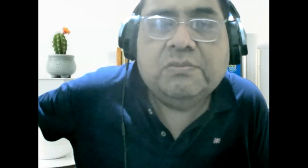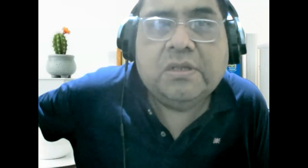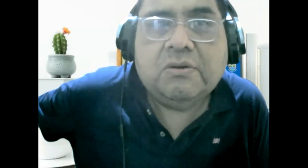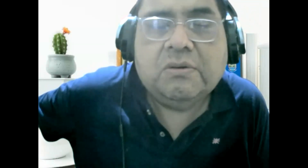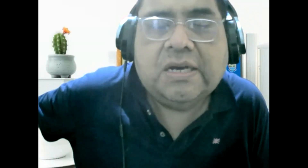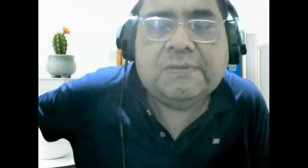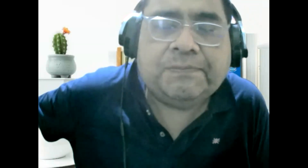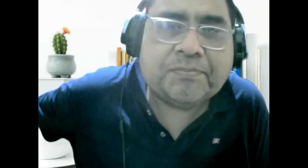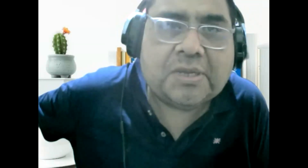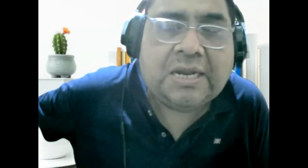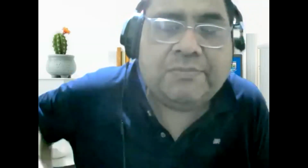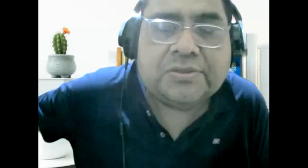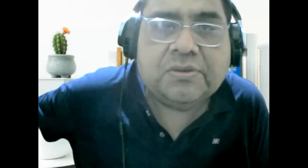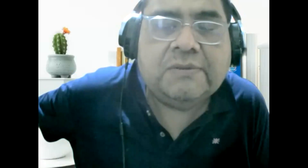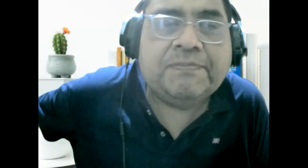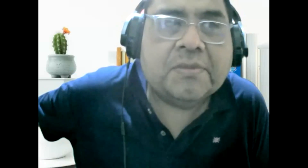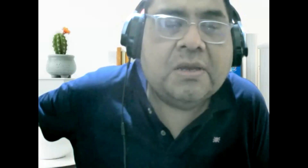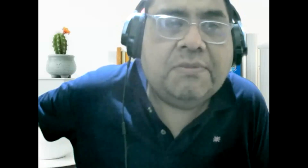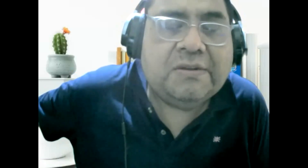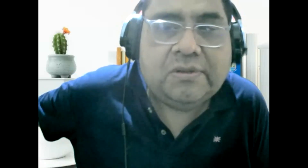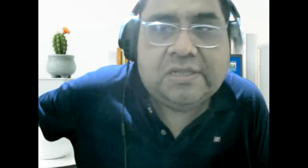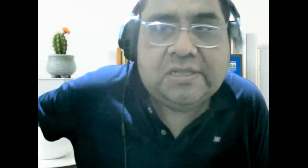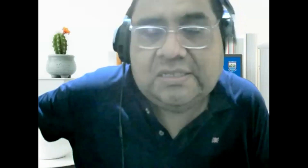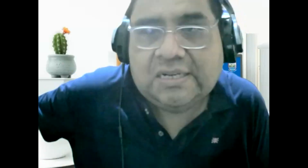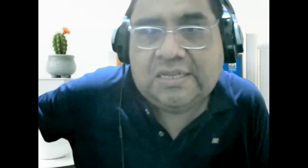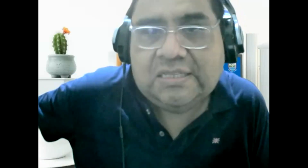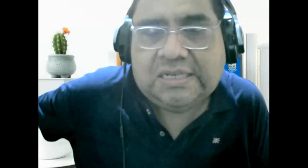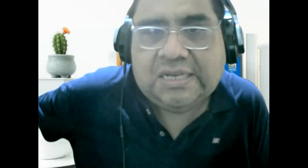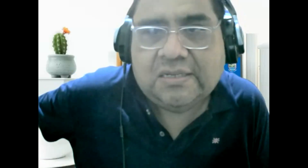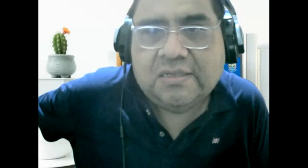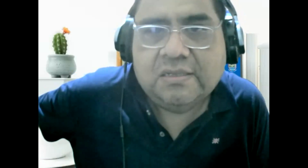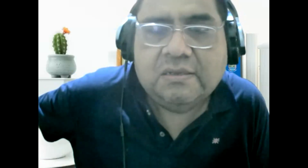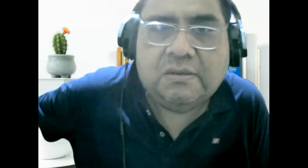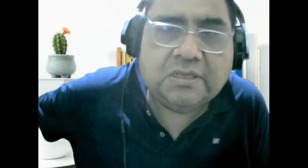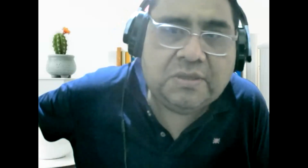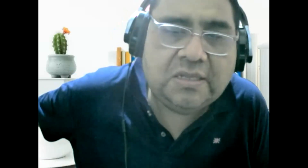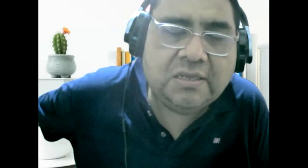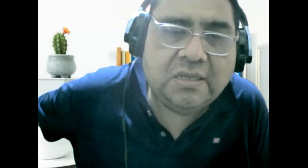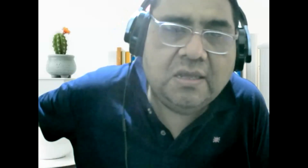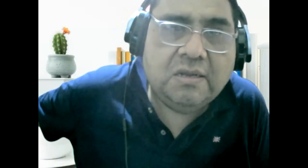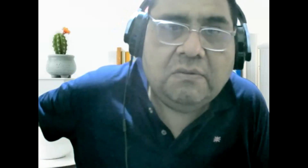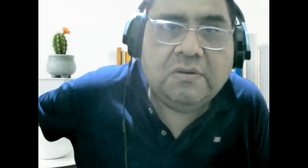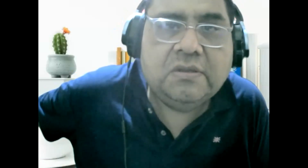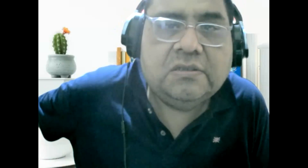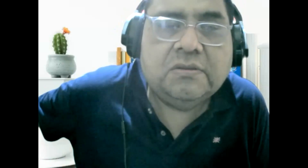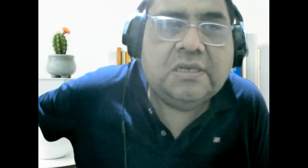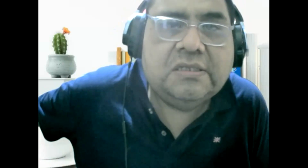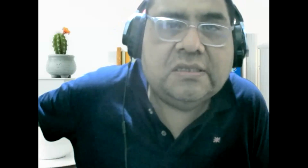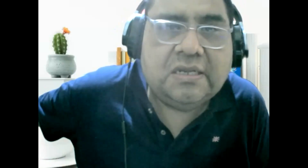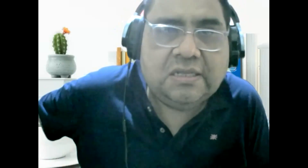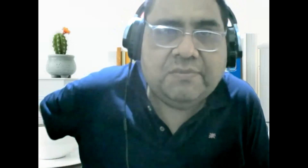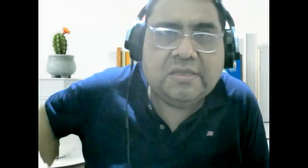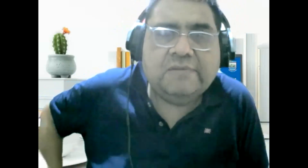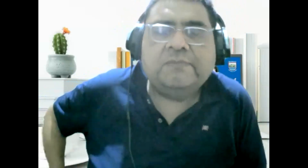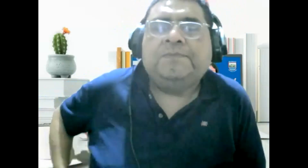cuales ustedes pueden colocar a la persona para poder realizarle el drenaje. Lo que viene luego de esto